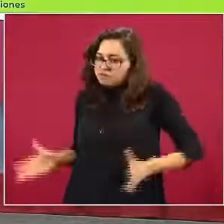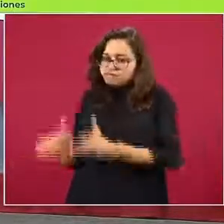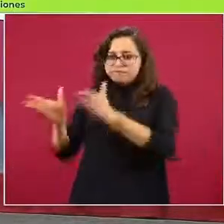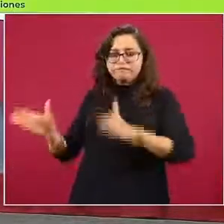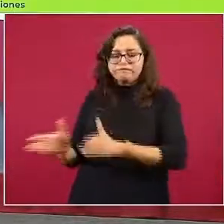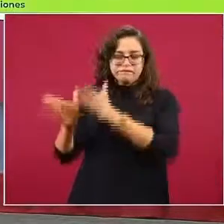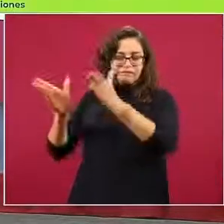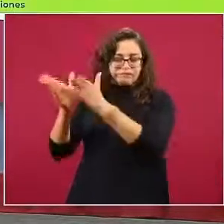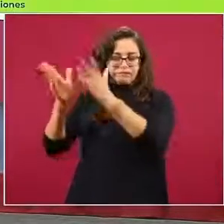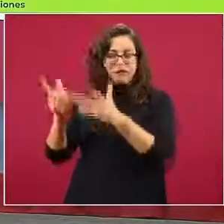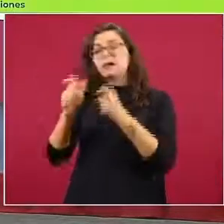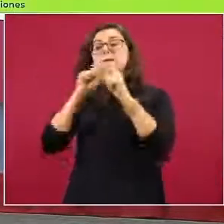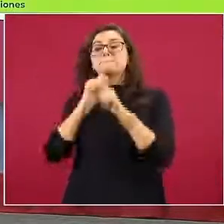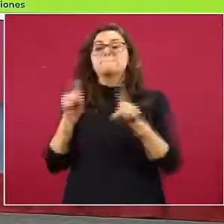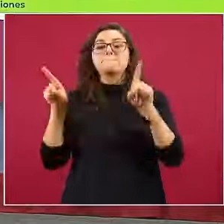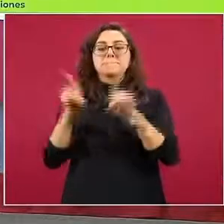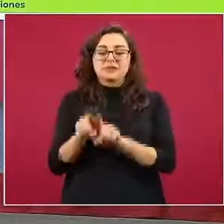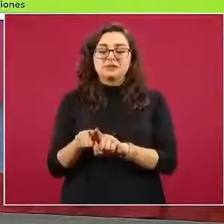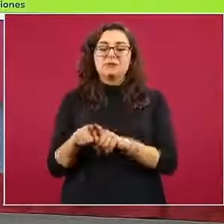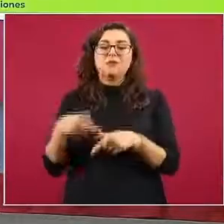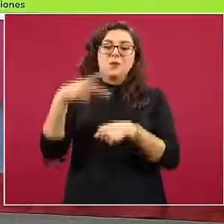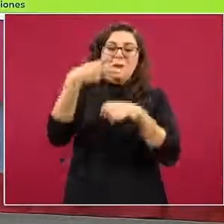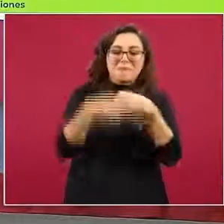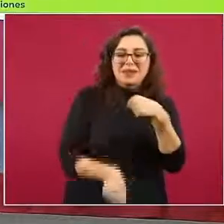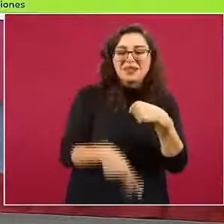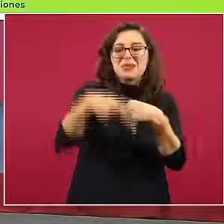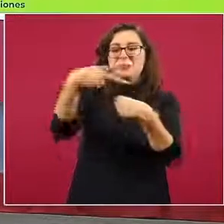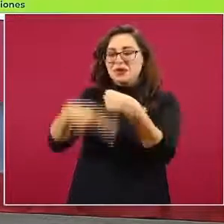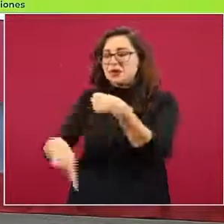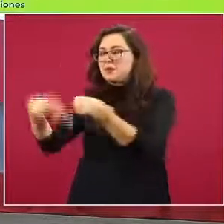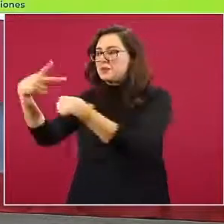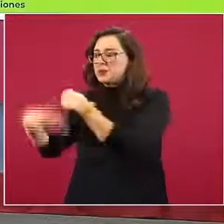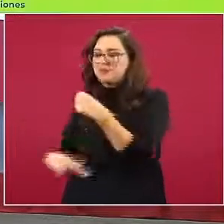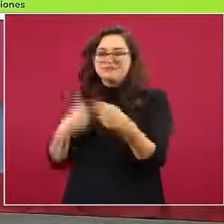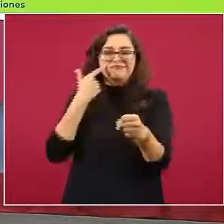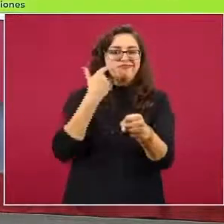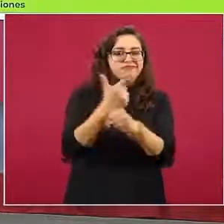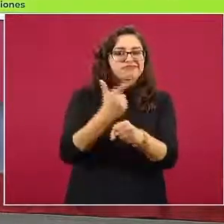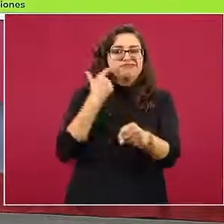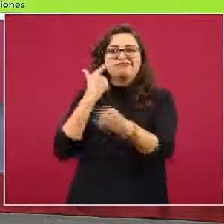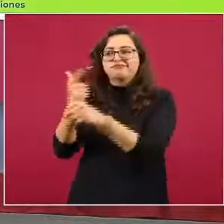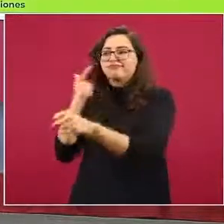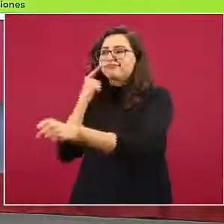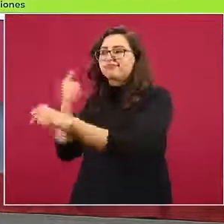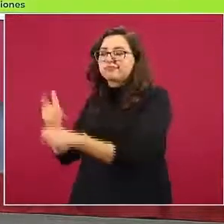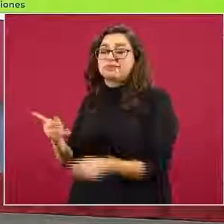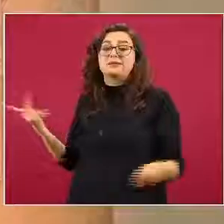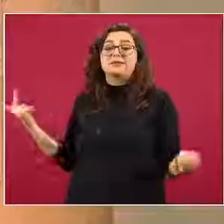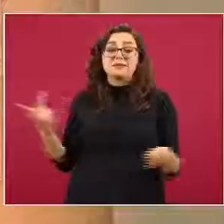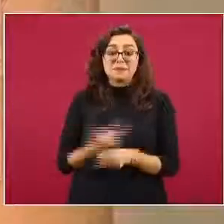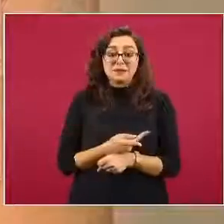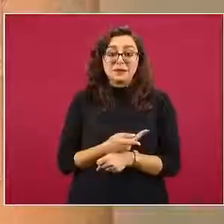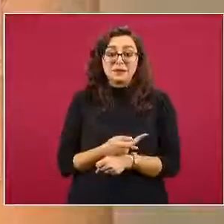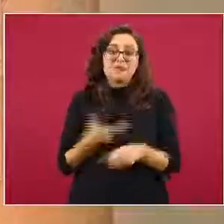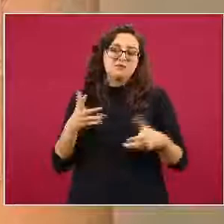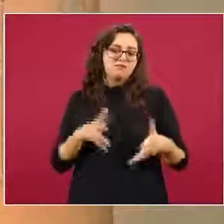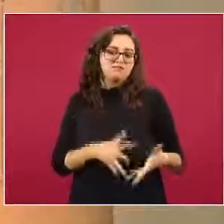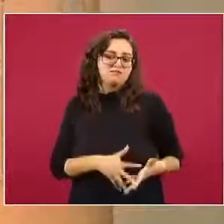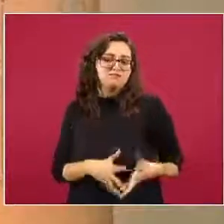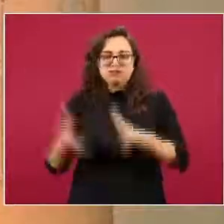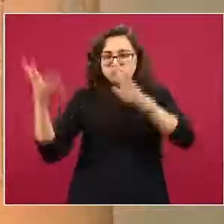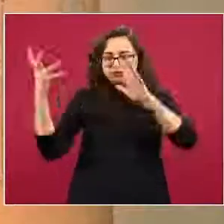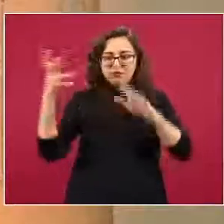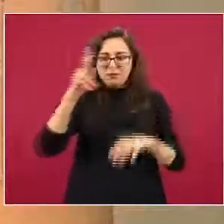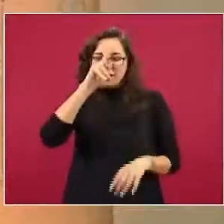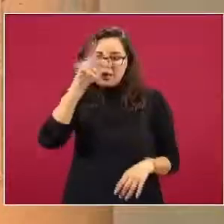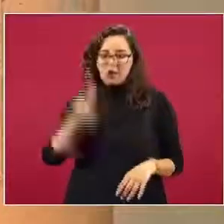los factores de riesgo que vemos muy importantes en nuestro país tiene que ver con las violencias que vivimos todos y todas.